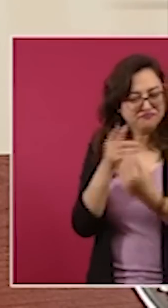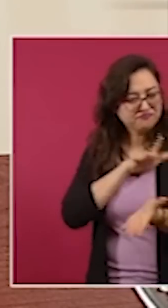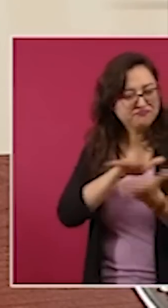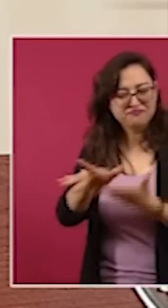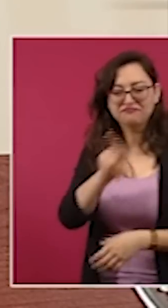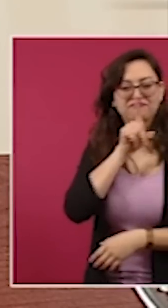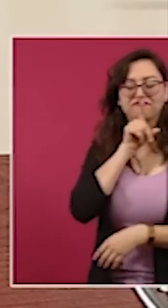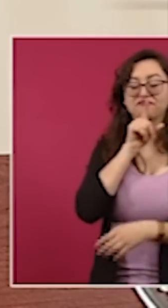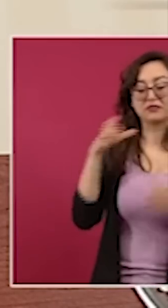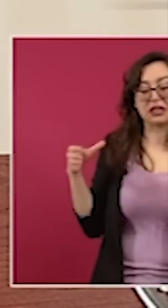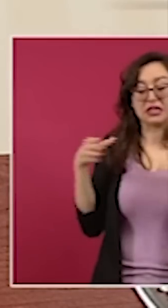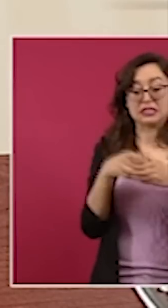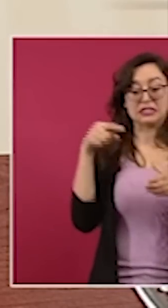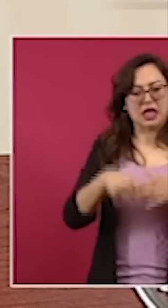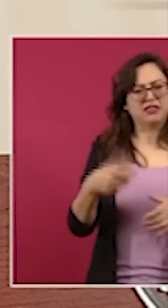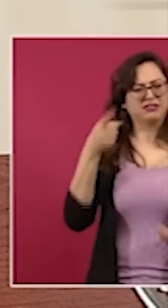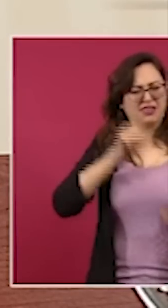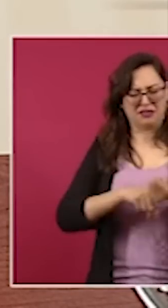que traen martillos, marros,